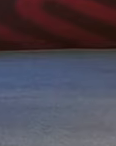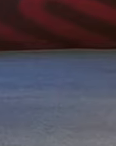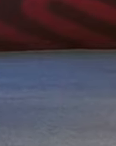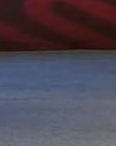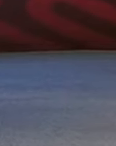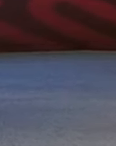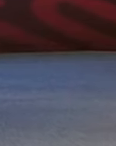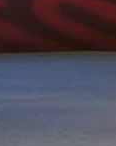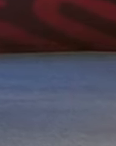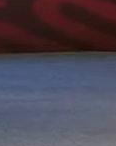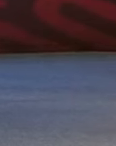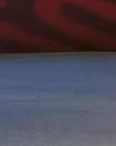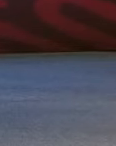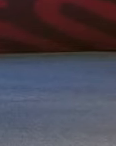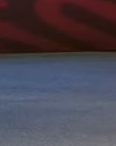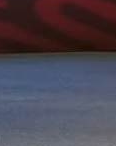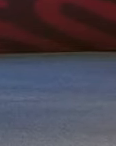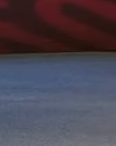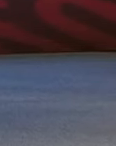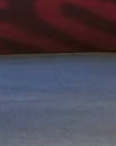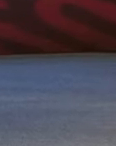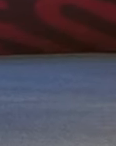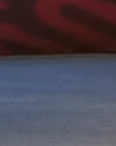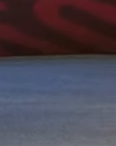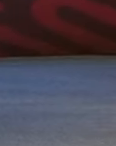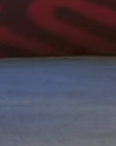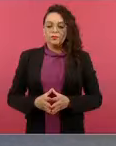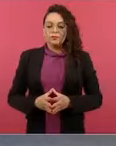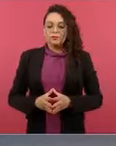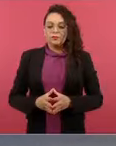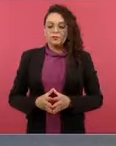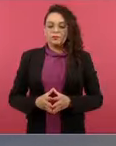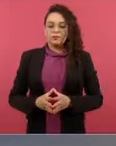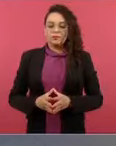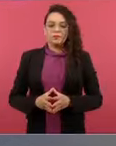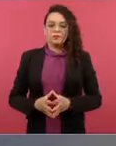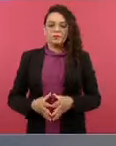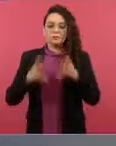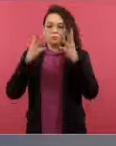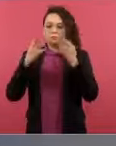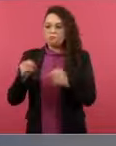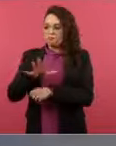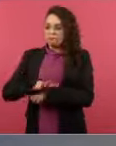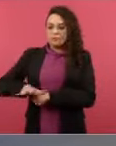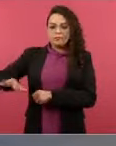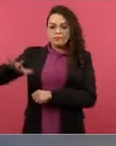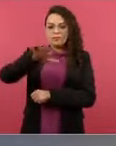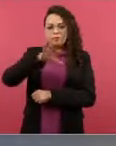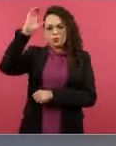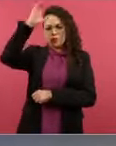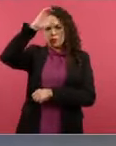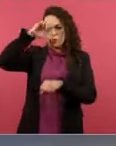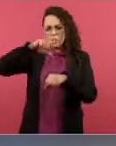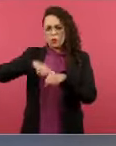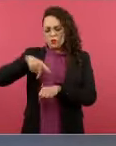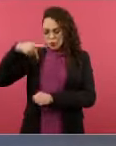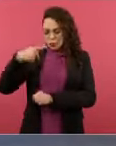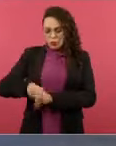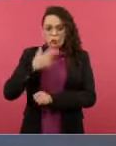una riqueza impresionante. Aquí este otro nos permite ver un